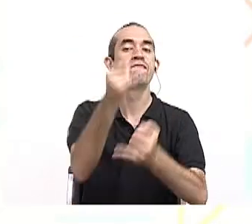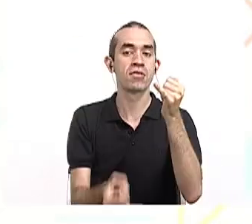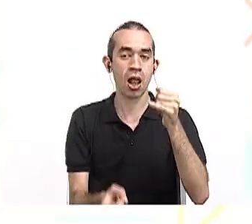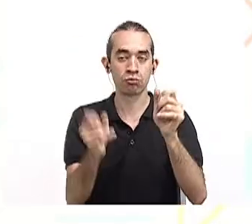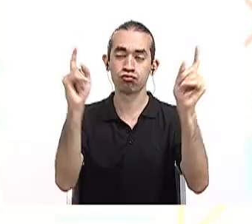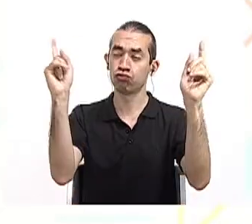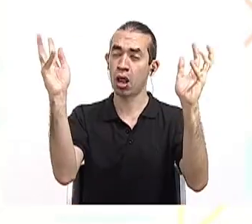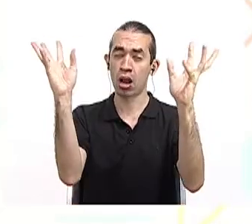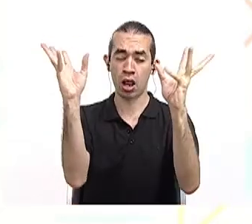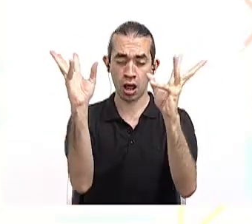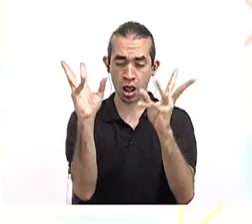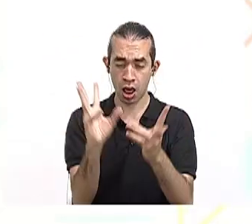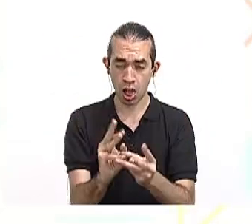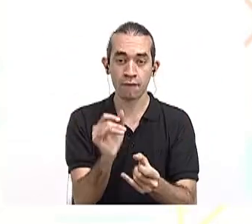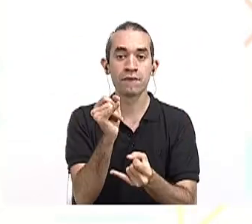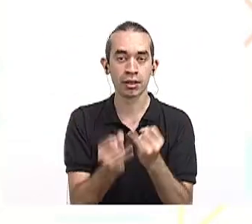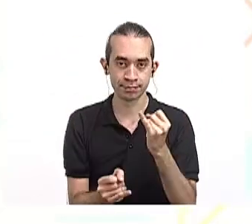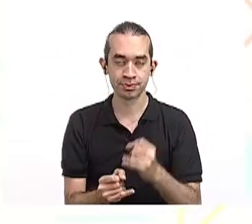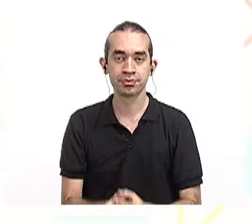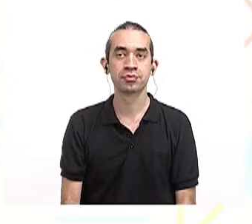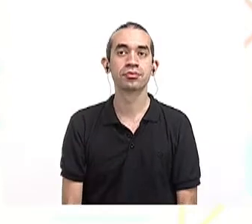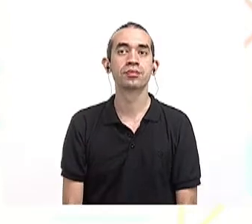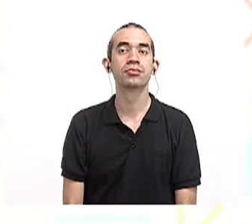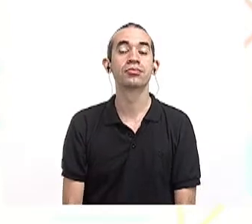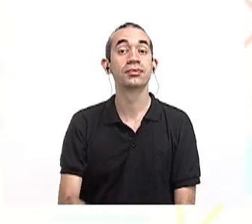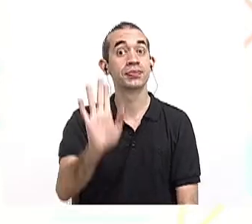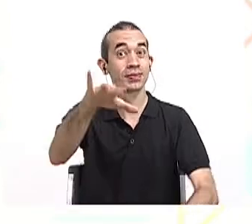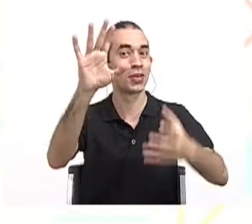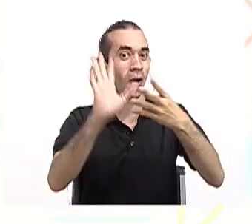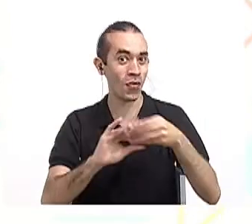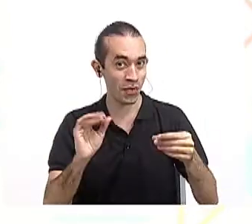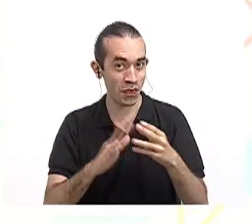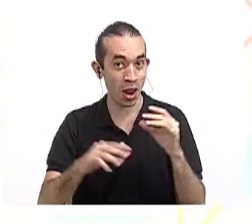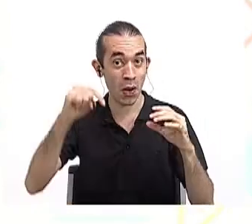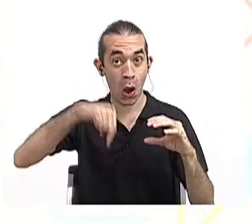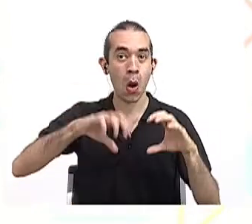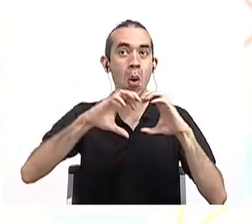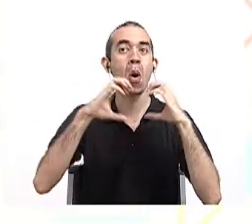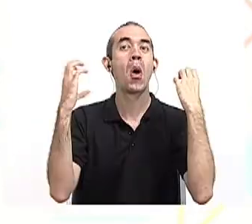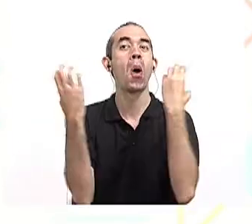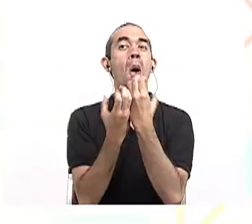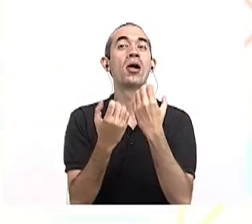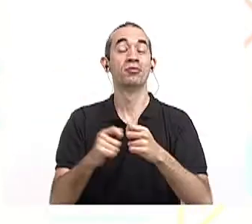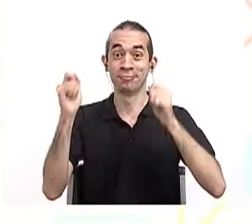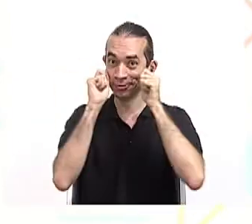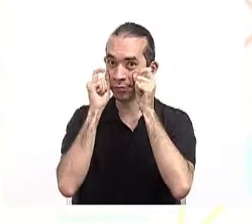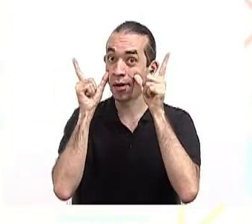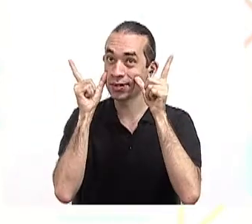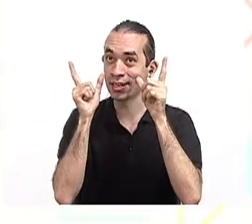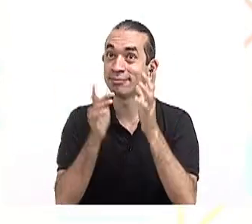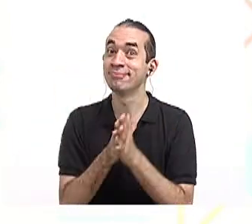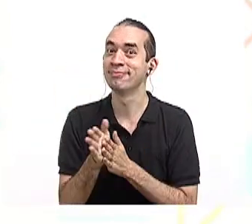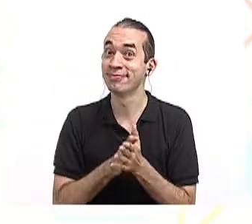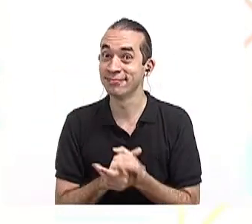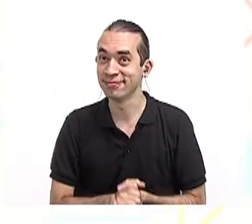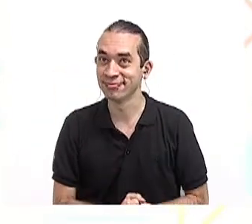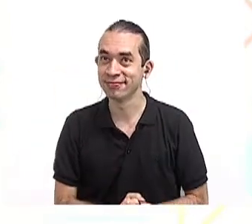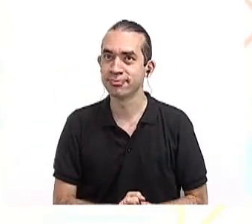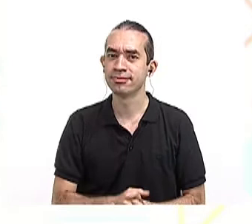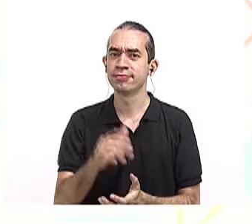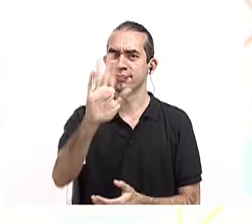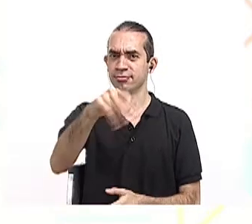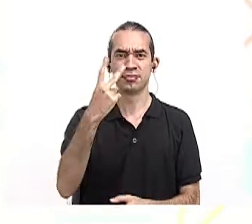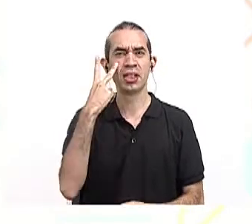operación. Pero quiero contarles que para esta clase les tengo una sorpresa. ¿Ustedes